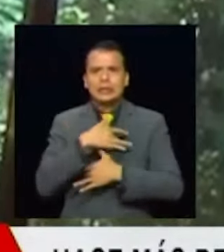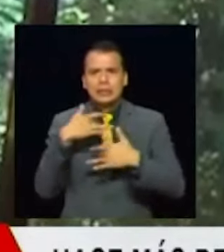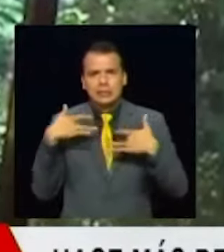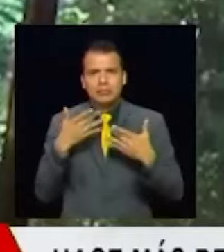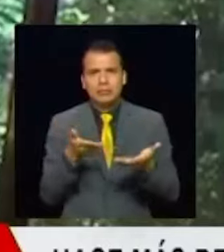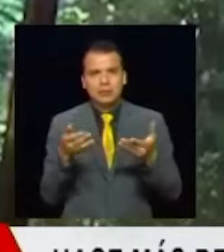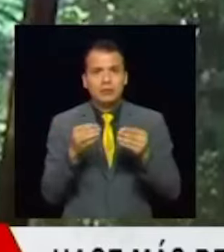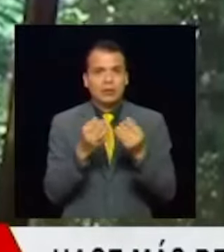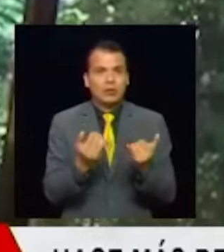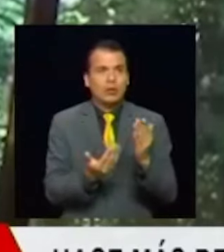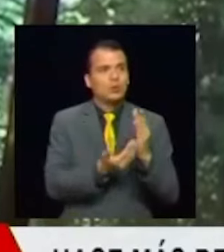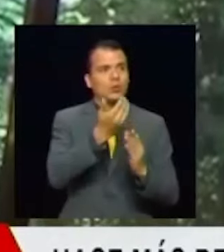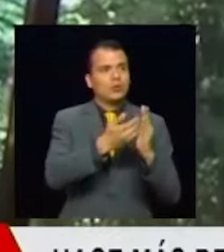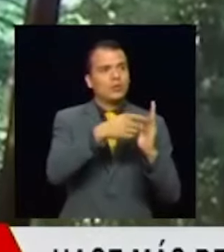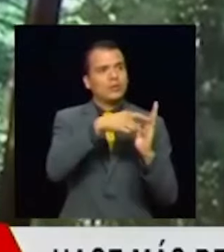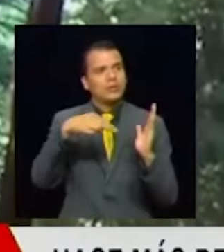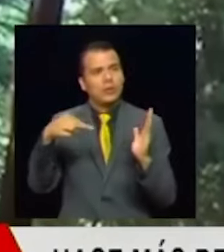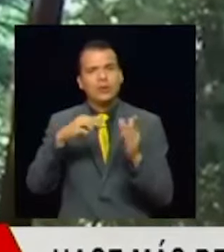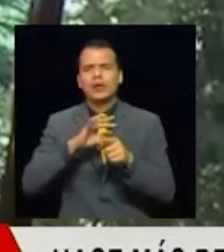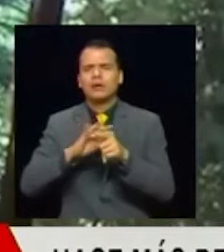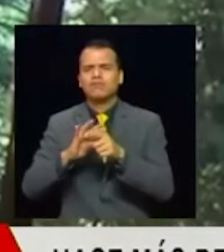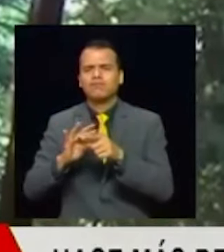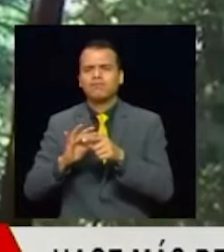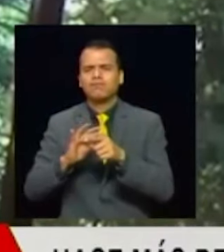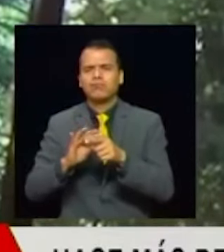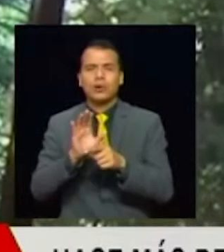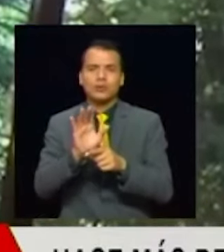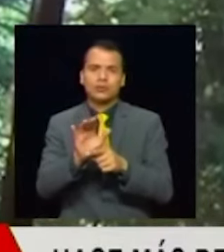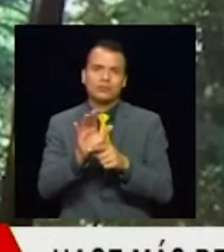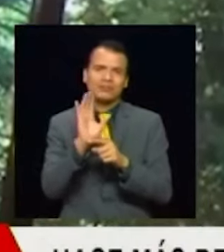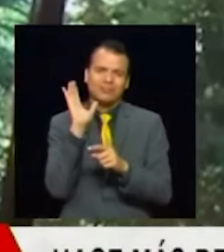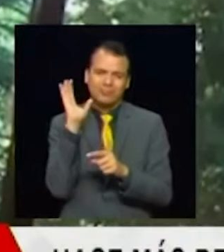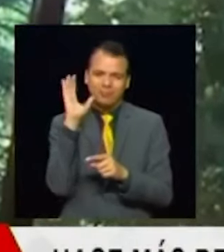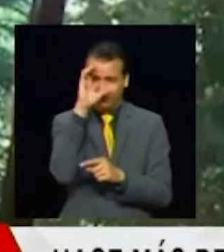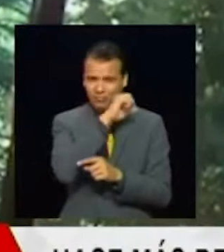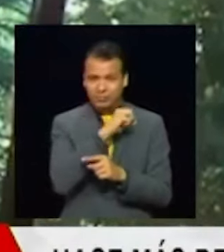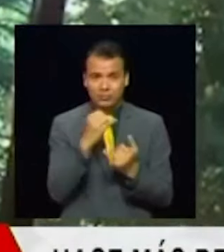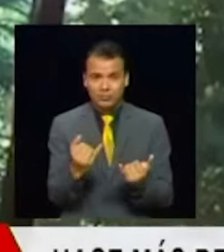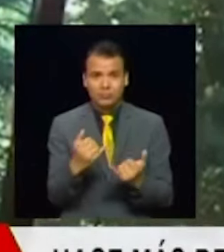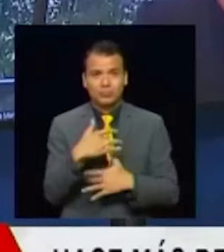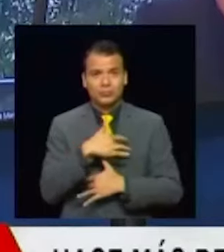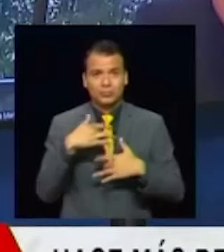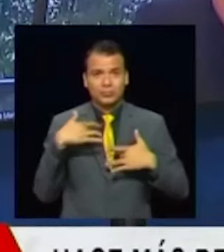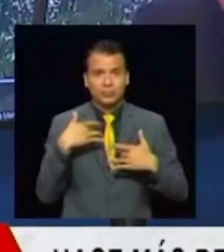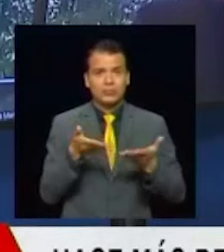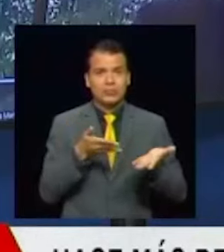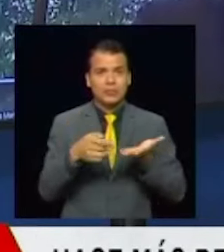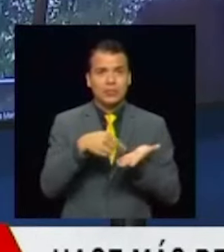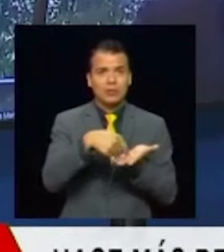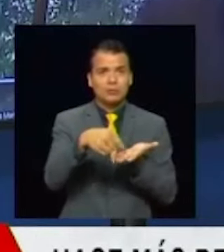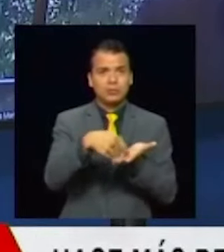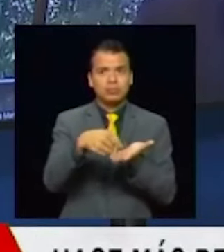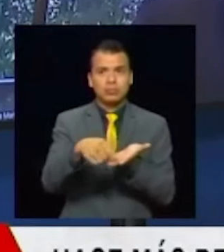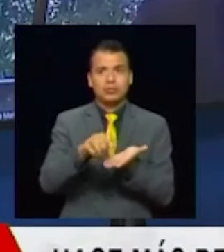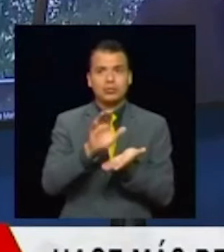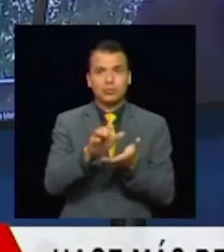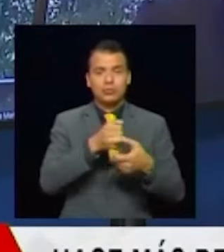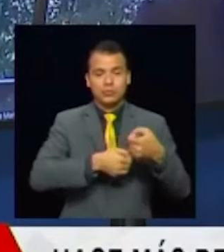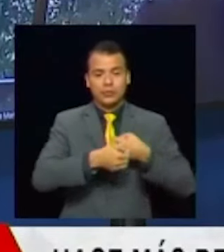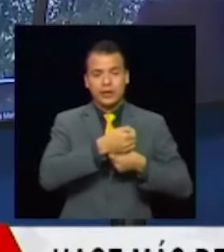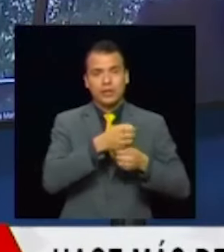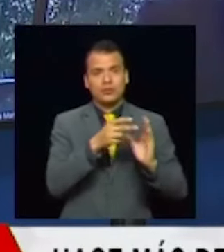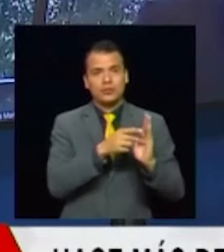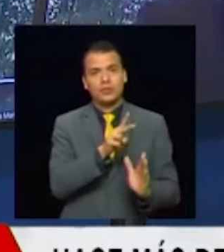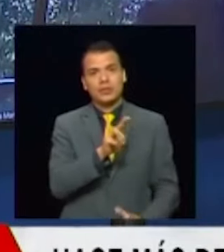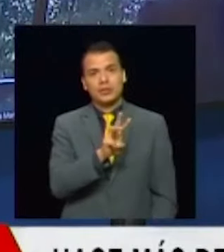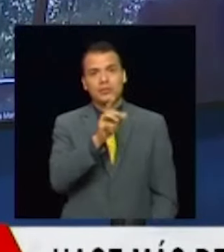en el plan de beneficios también ha hecho que el gasto en salud ha sido creciente. En el 23 perdieron ya más